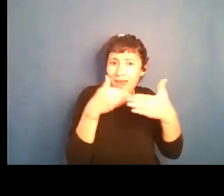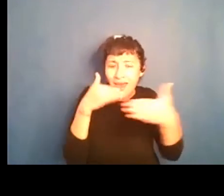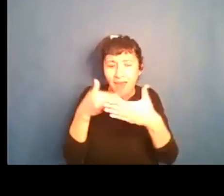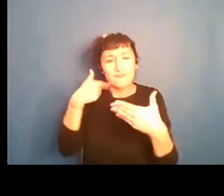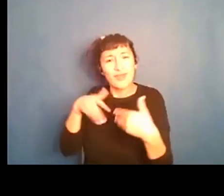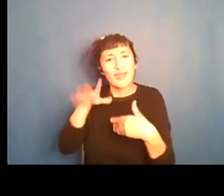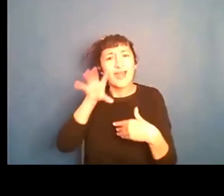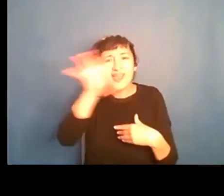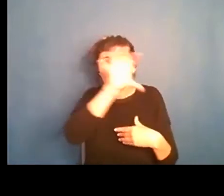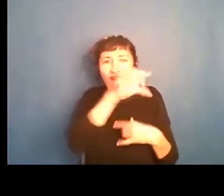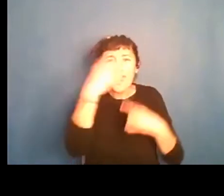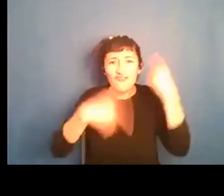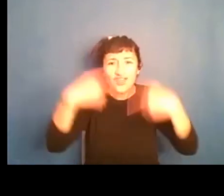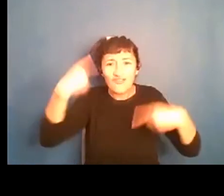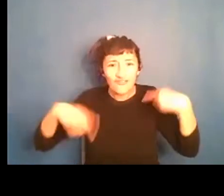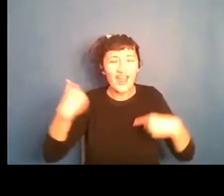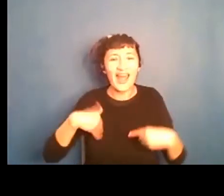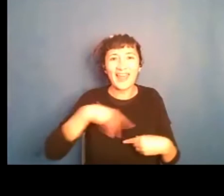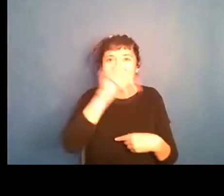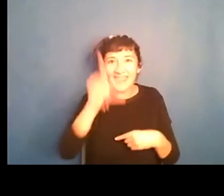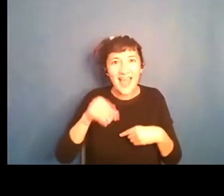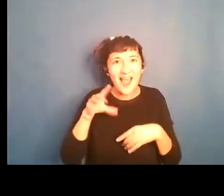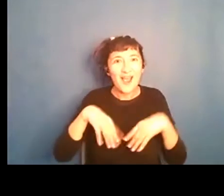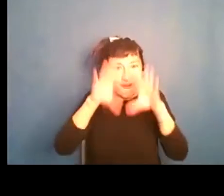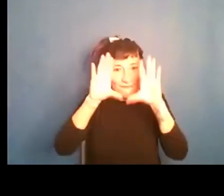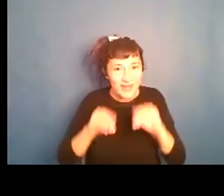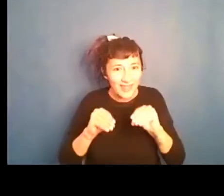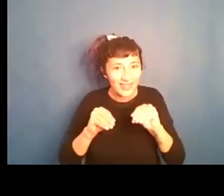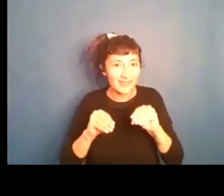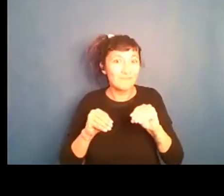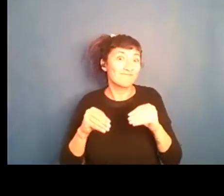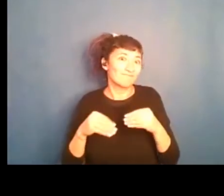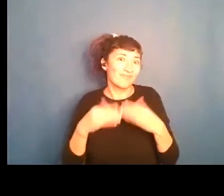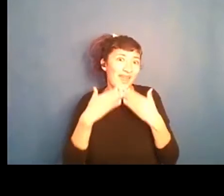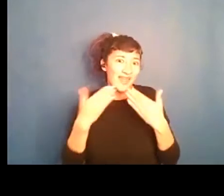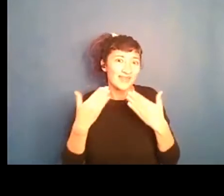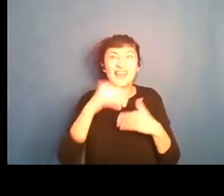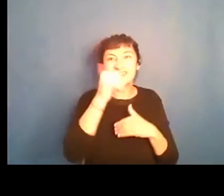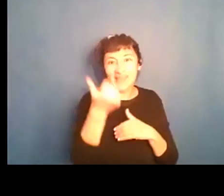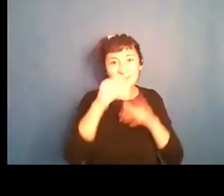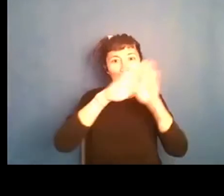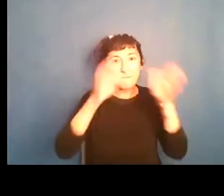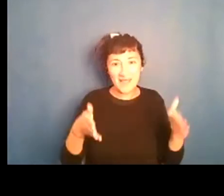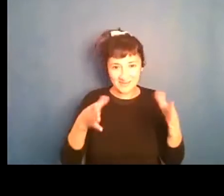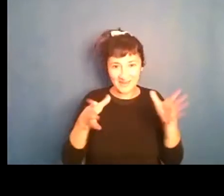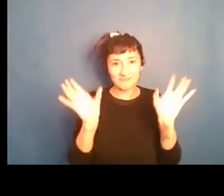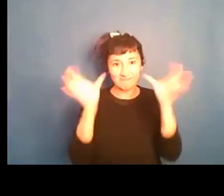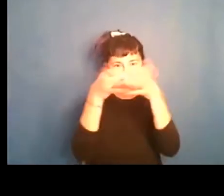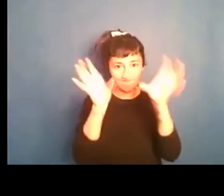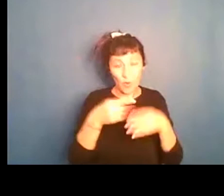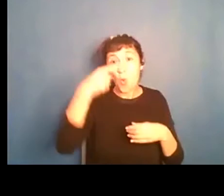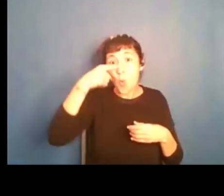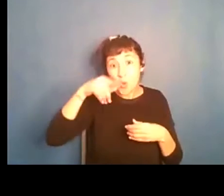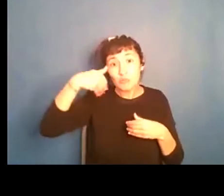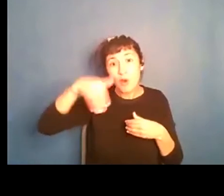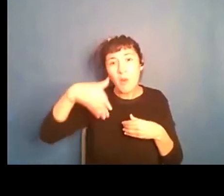de esta Argentina. Entonces eso nos permitió hacer las 6 mesas. Y una última mesa es la general. La general, ¿a qué se